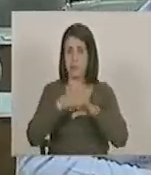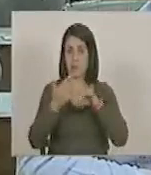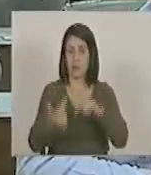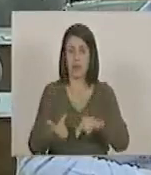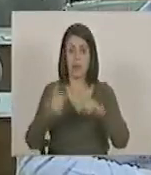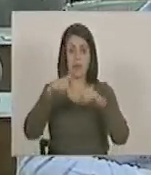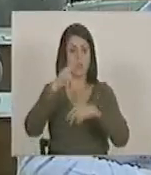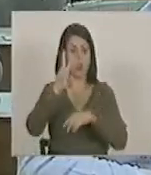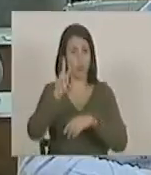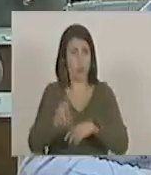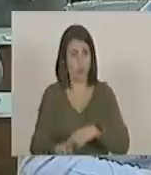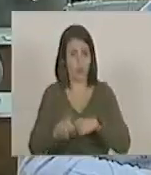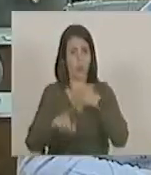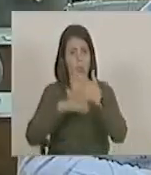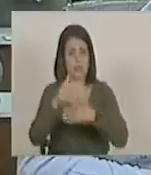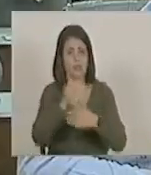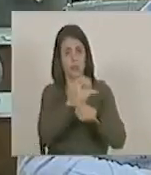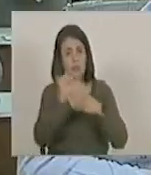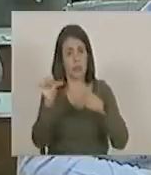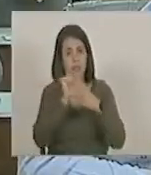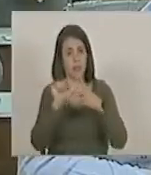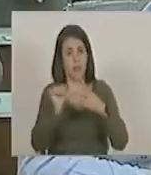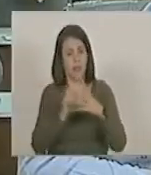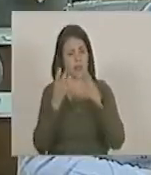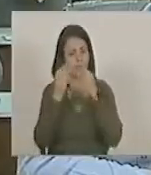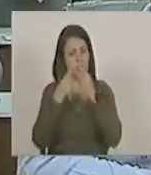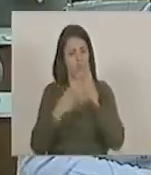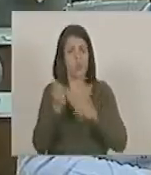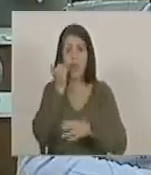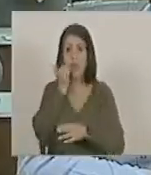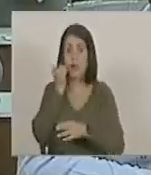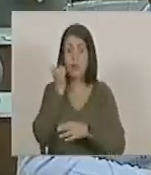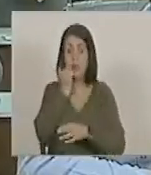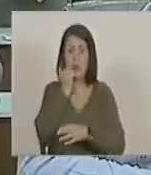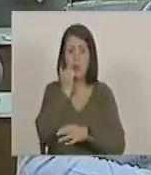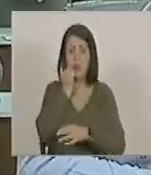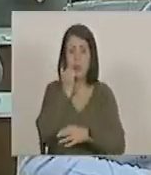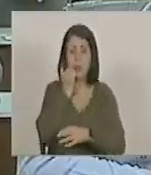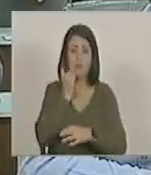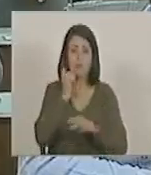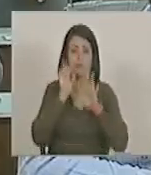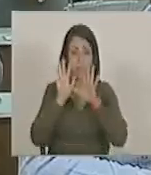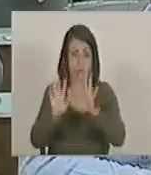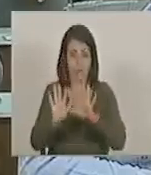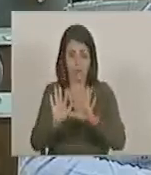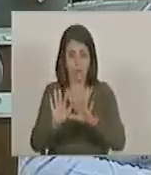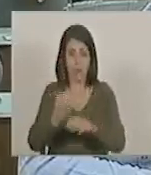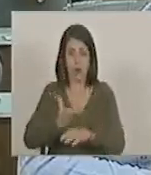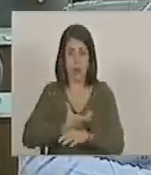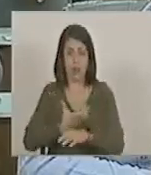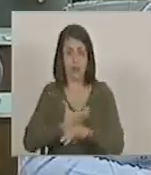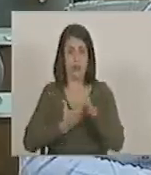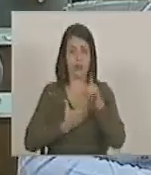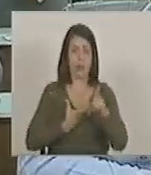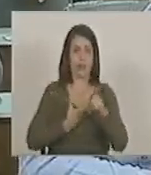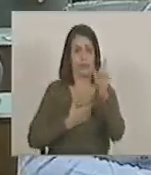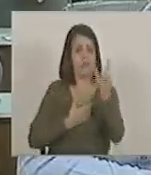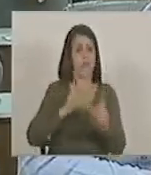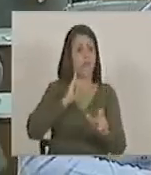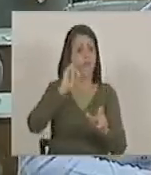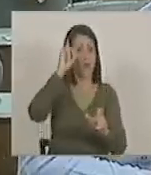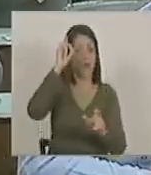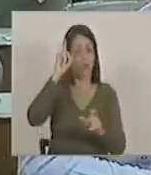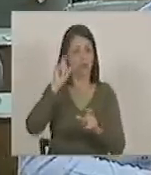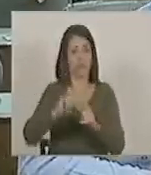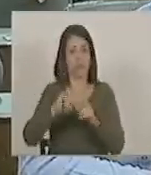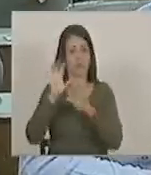el día a día, semana tras semana, son múltiples los abusos, no solo para darle cuando es un alcalde, cuando es un famoso, cuando es